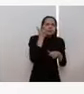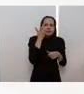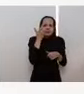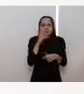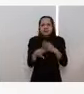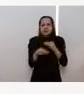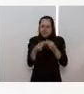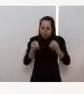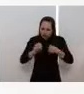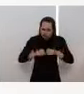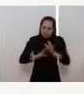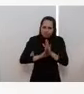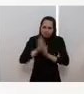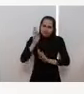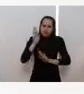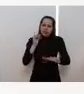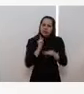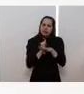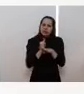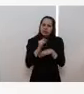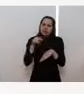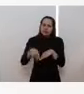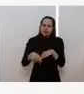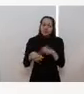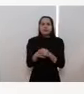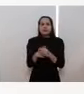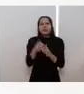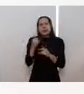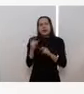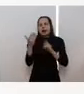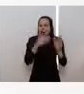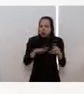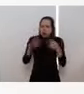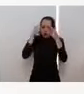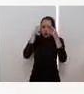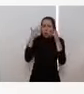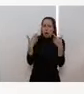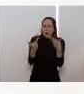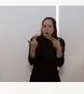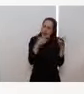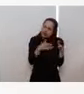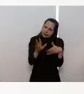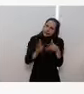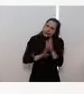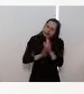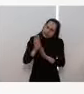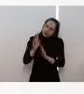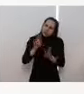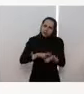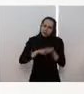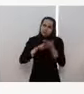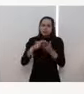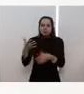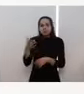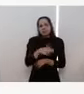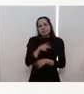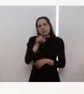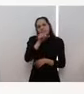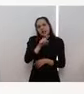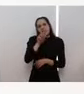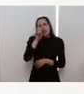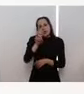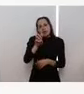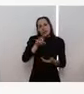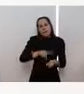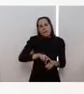nuestra institución adelante hemos ya planeado la recuperación del hospital tardará cerca de 68 meses y estamos